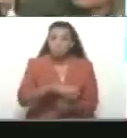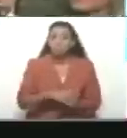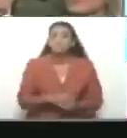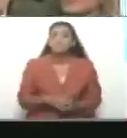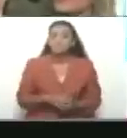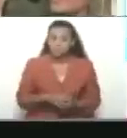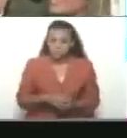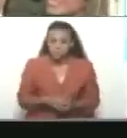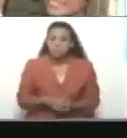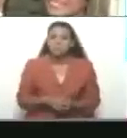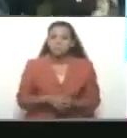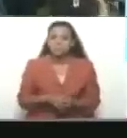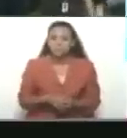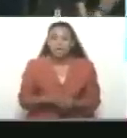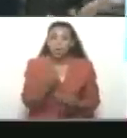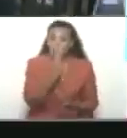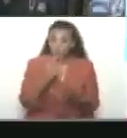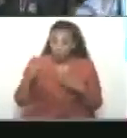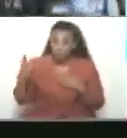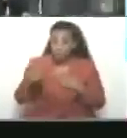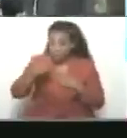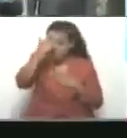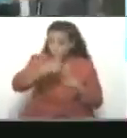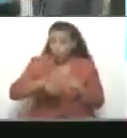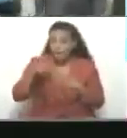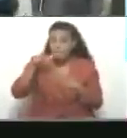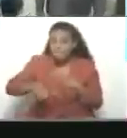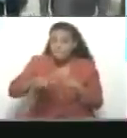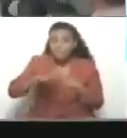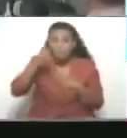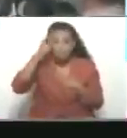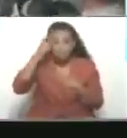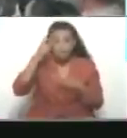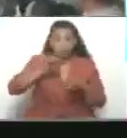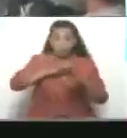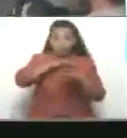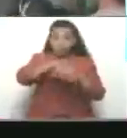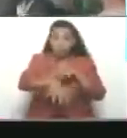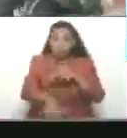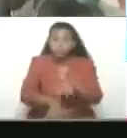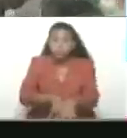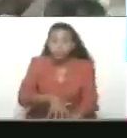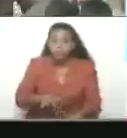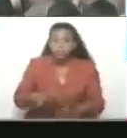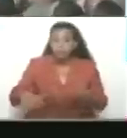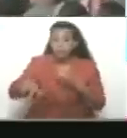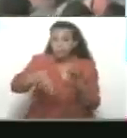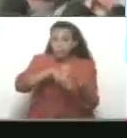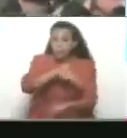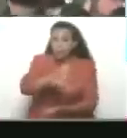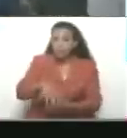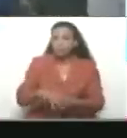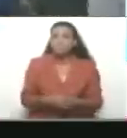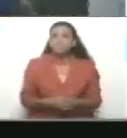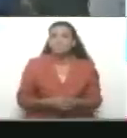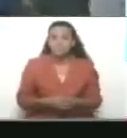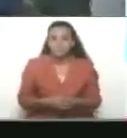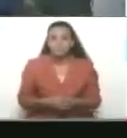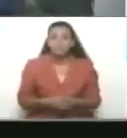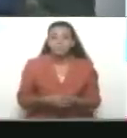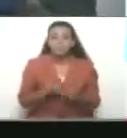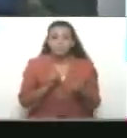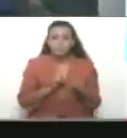comprometí entre otros compromisos que hicimos y que Hemos cumplido